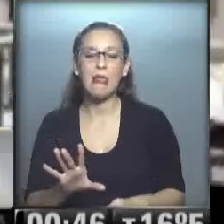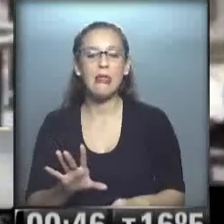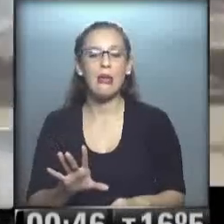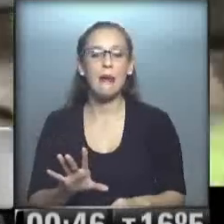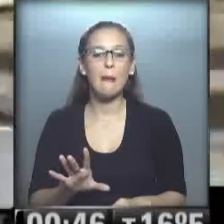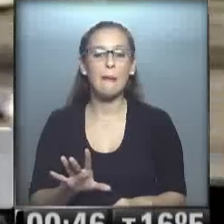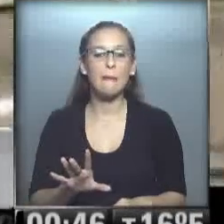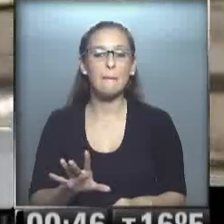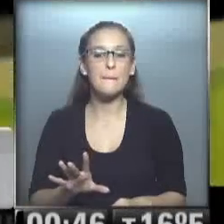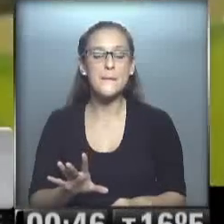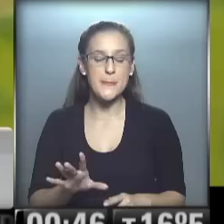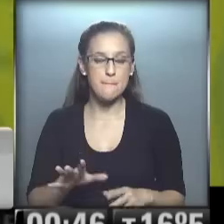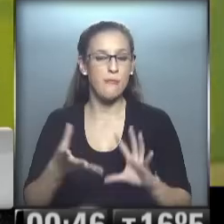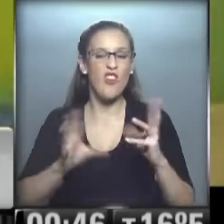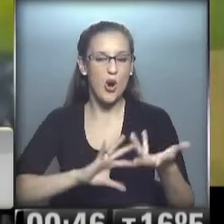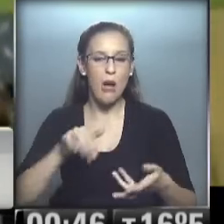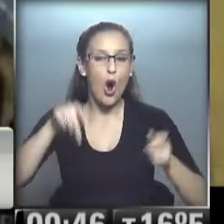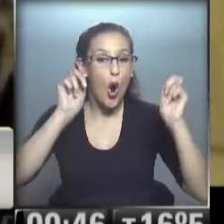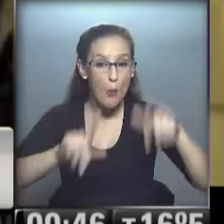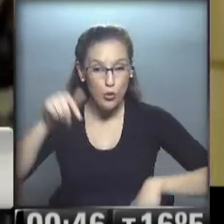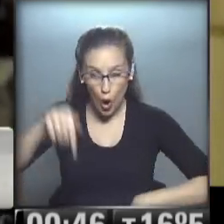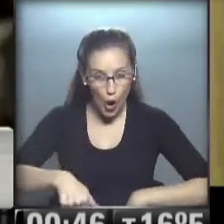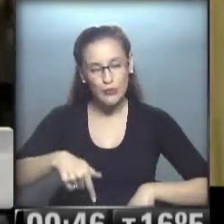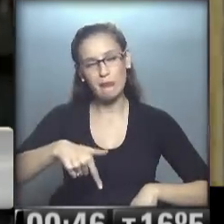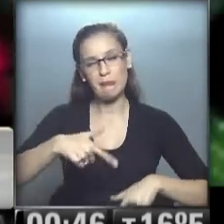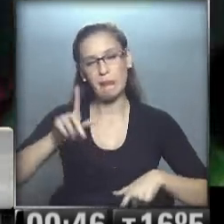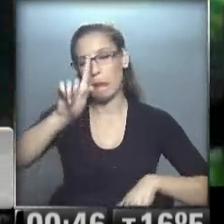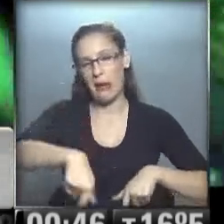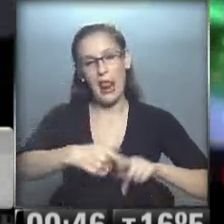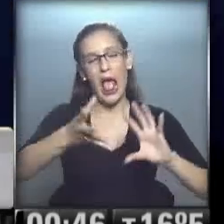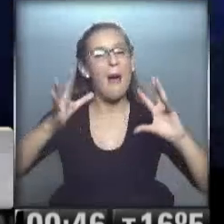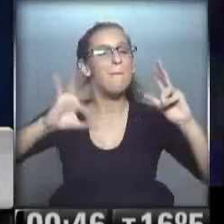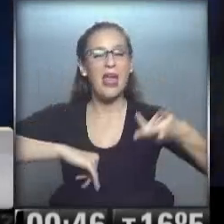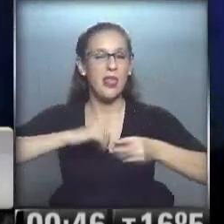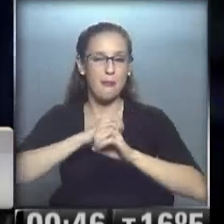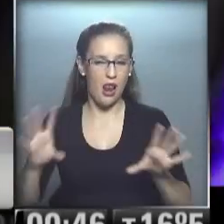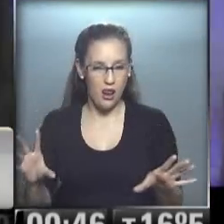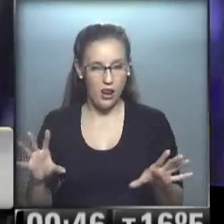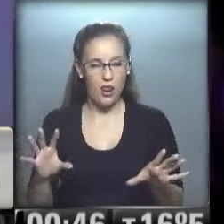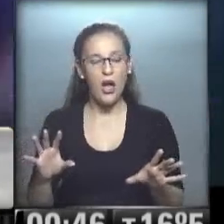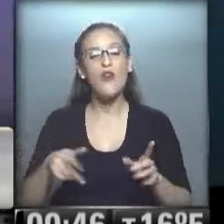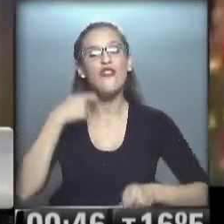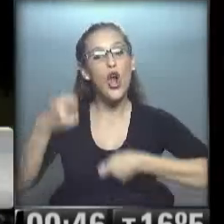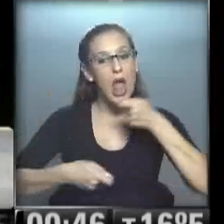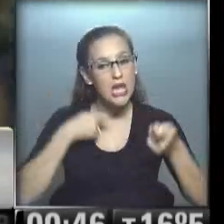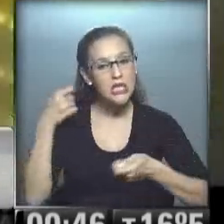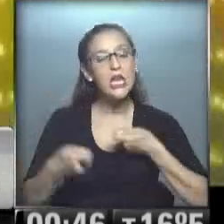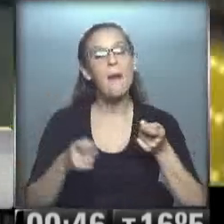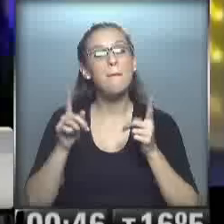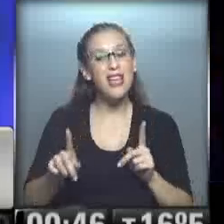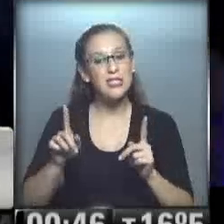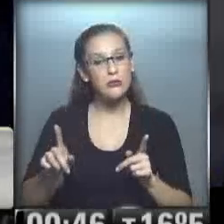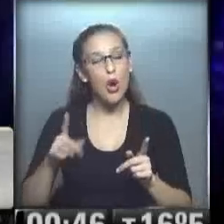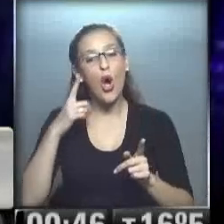que más daño producen al medio ambiente. Pero bueno, en los boliches también se están implementando cosas como usar la ropa que la gente abandona